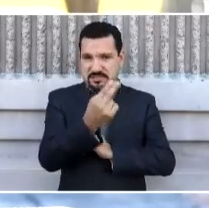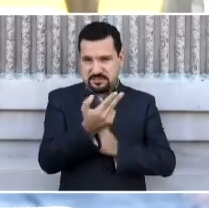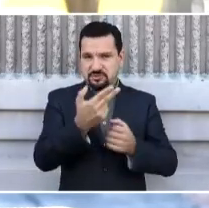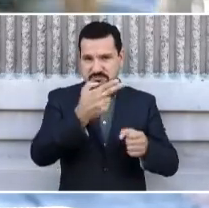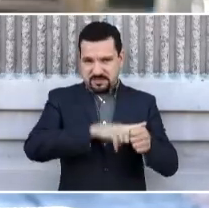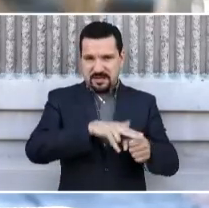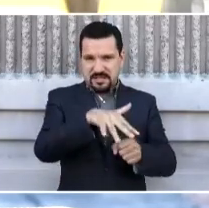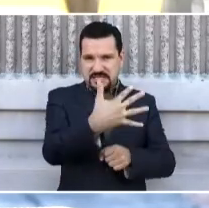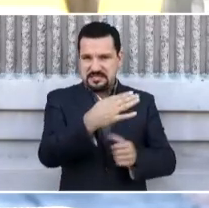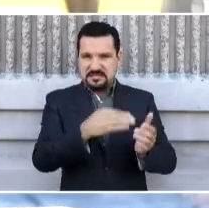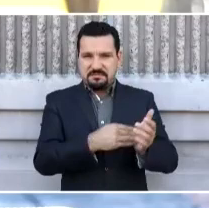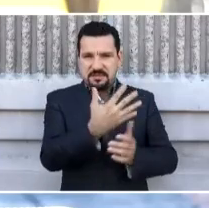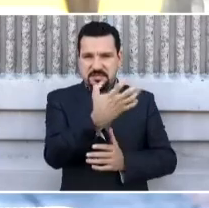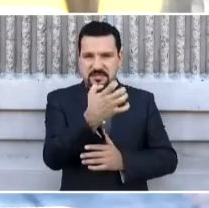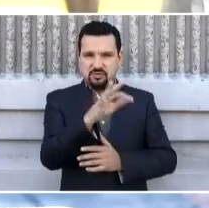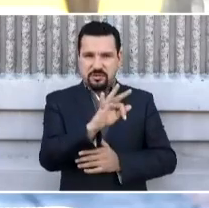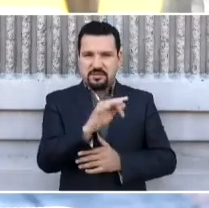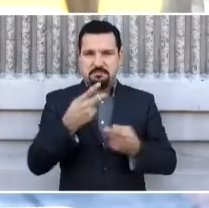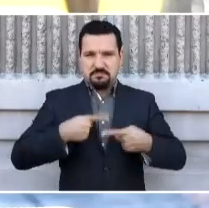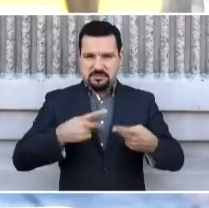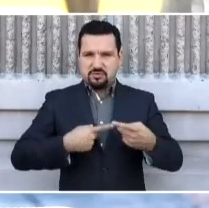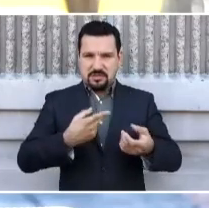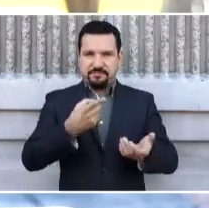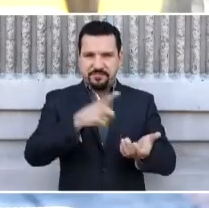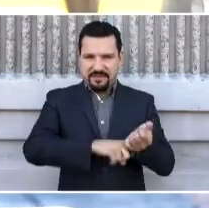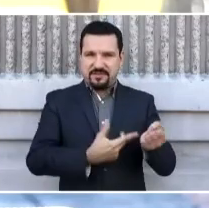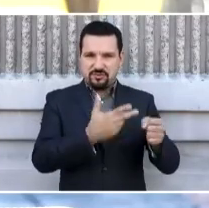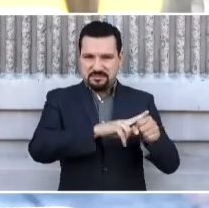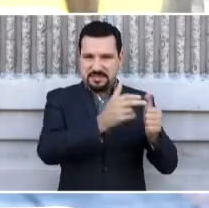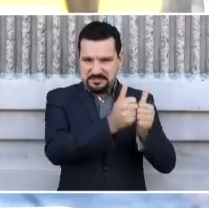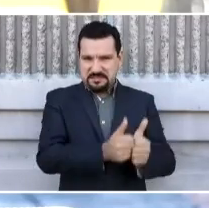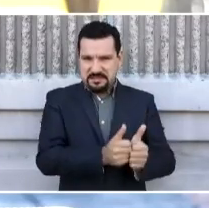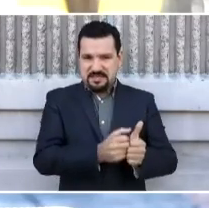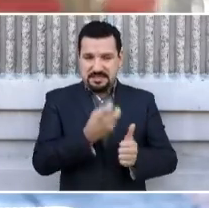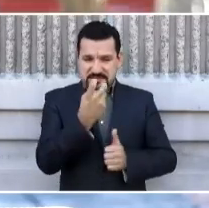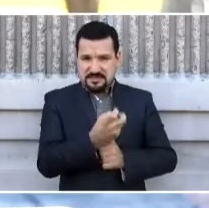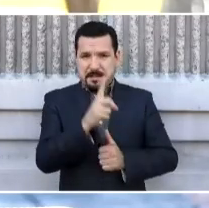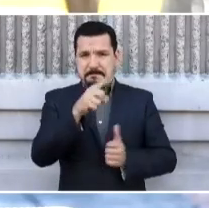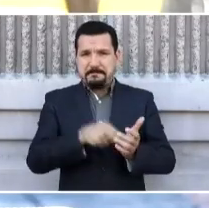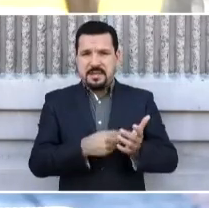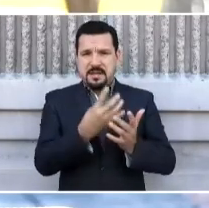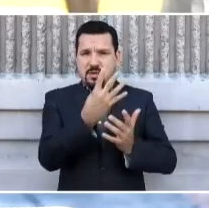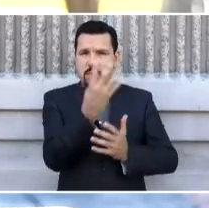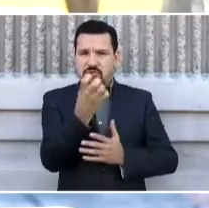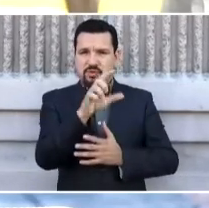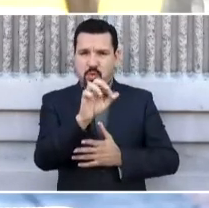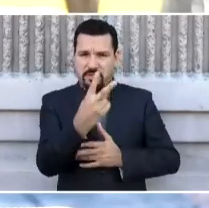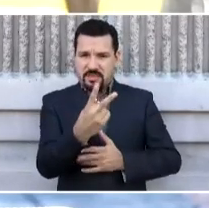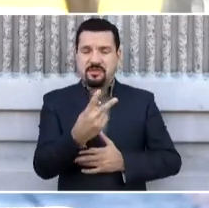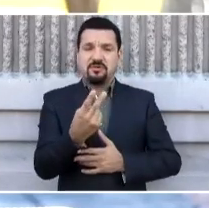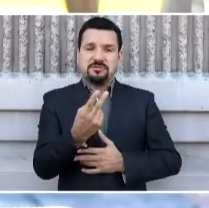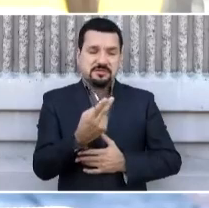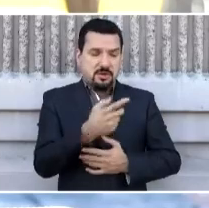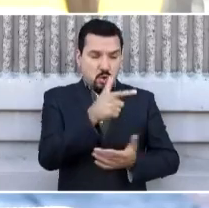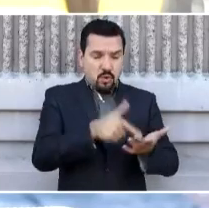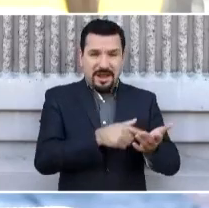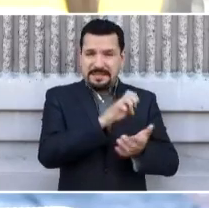15,305 sujetos. De ellos, 1,492 ingresaron a unidades de cuidados intensivos